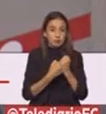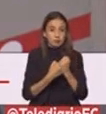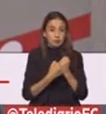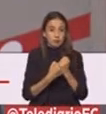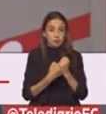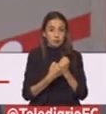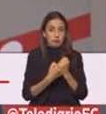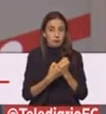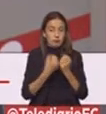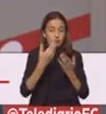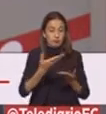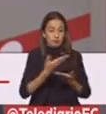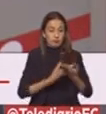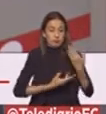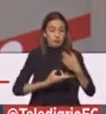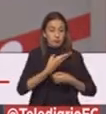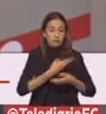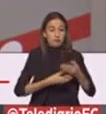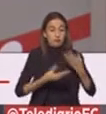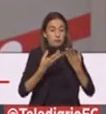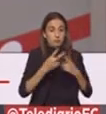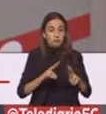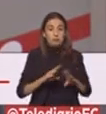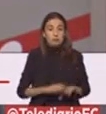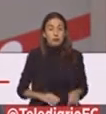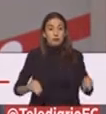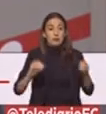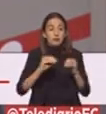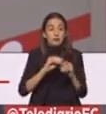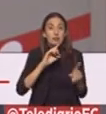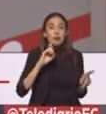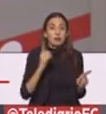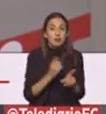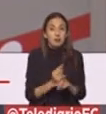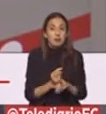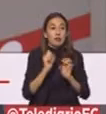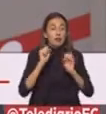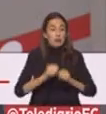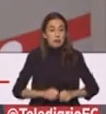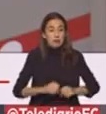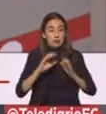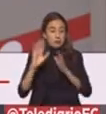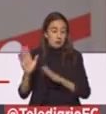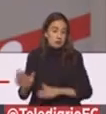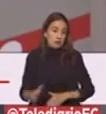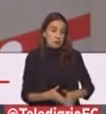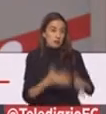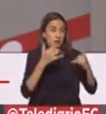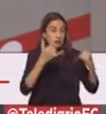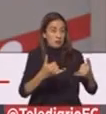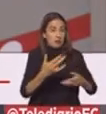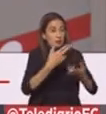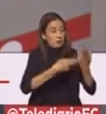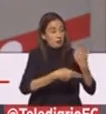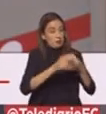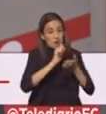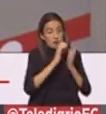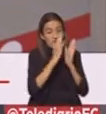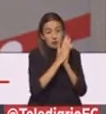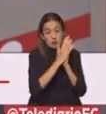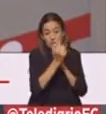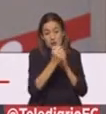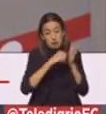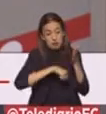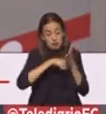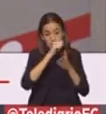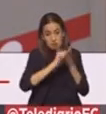llegada de inversiones al país si bien es cierto este convenio que existe ahora que es un convenio que me parece dato del